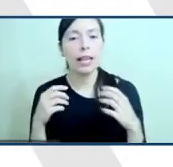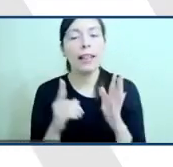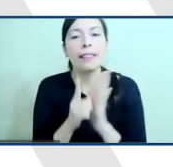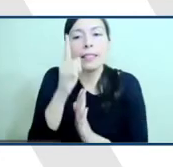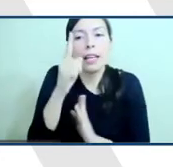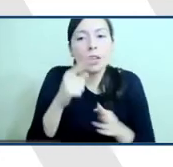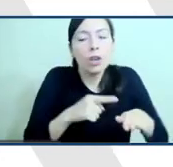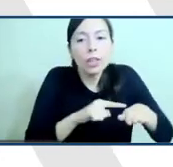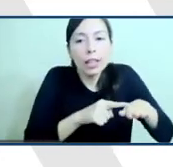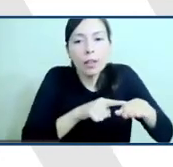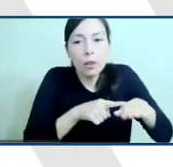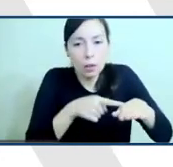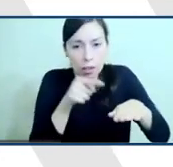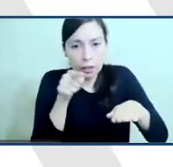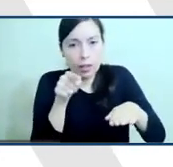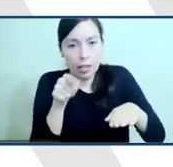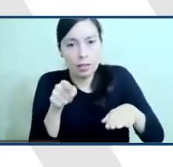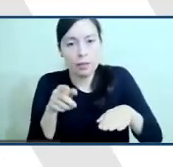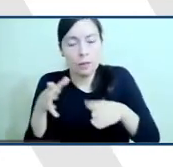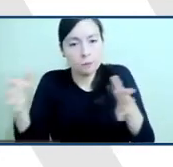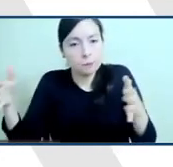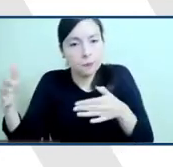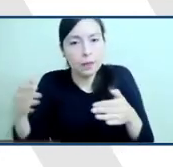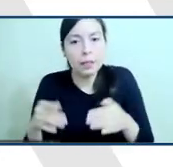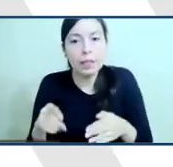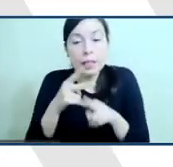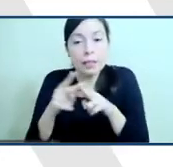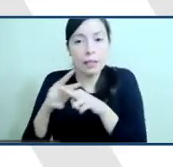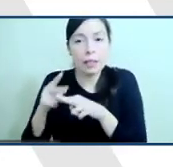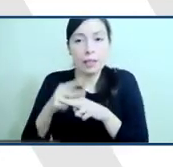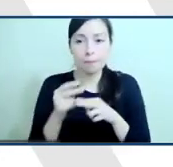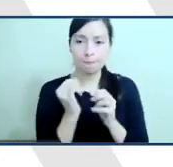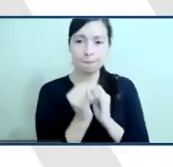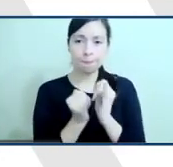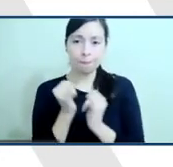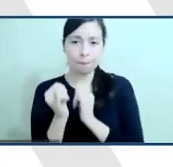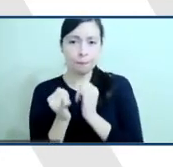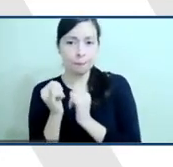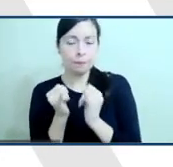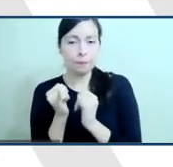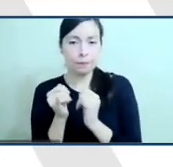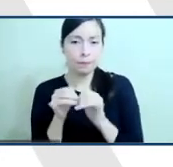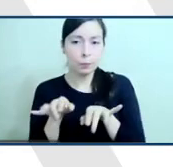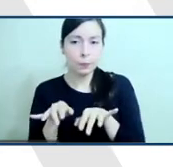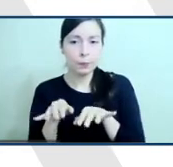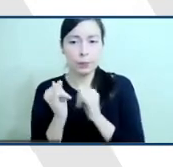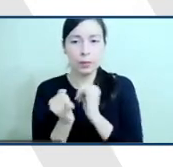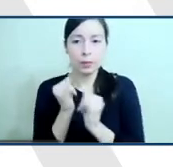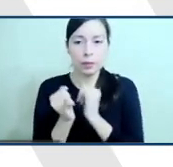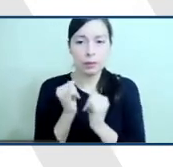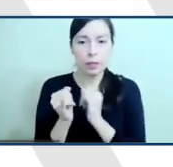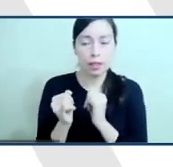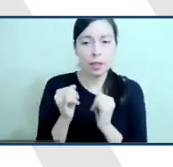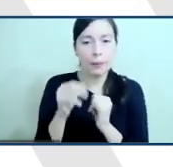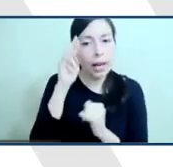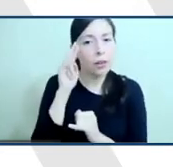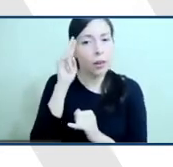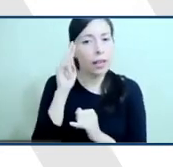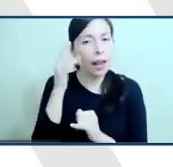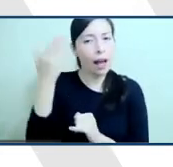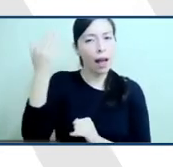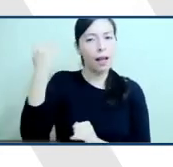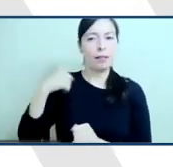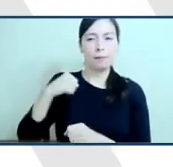luego Bendix, en colaboración con él, levantaron un sitio web tratando de recordar un poquito lo que se había hecho en este